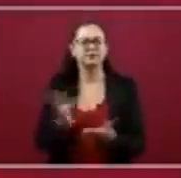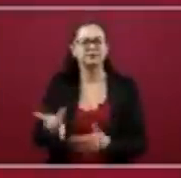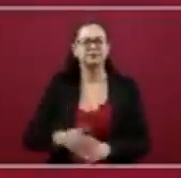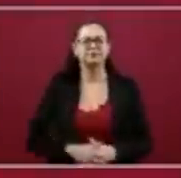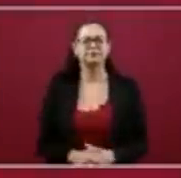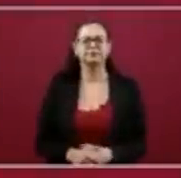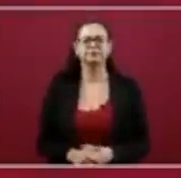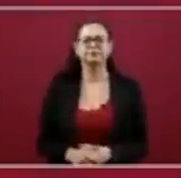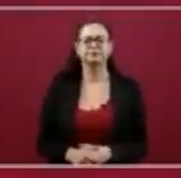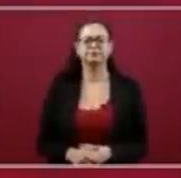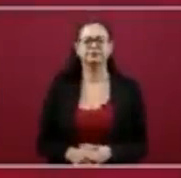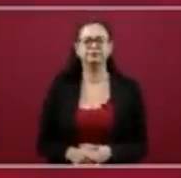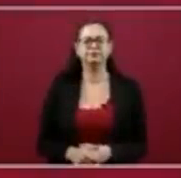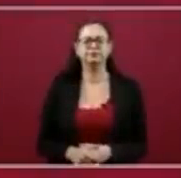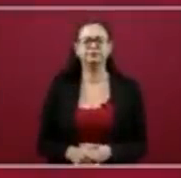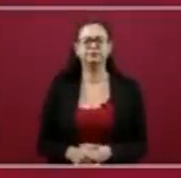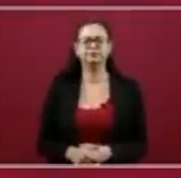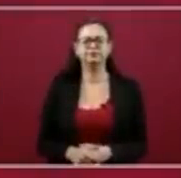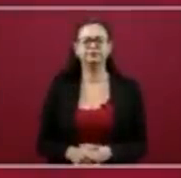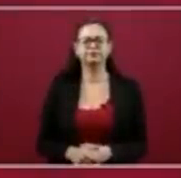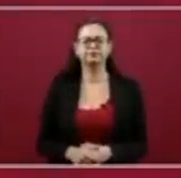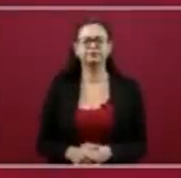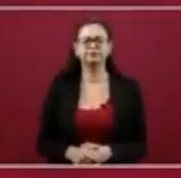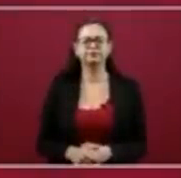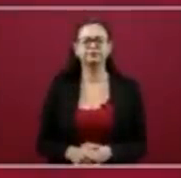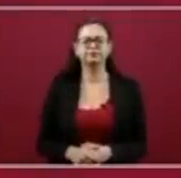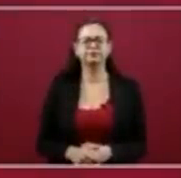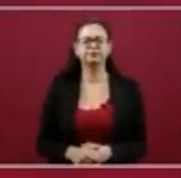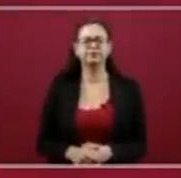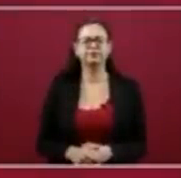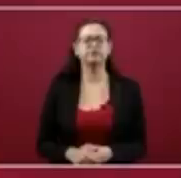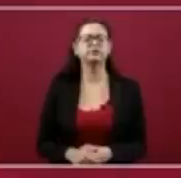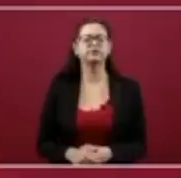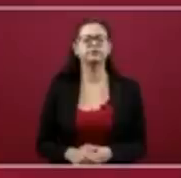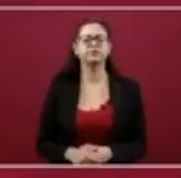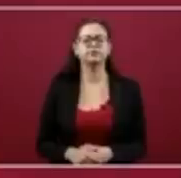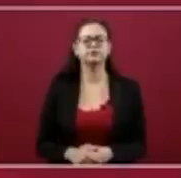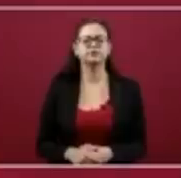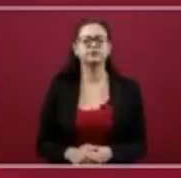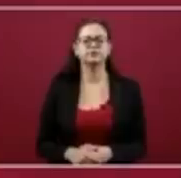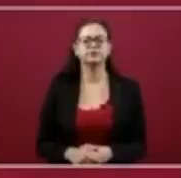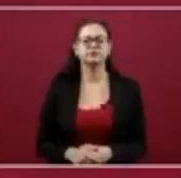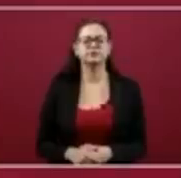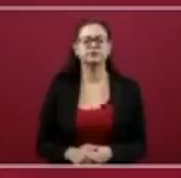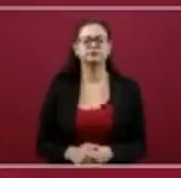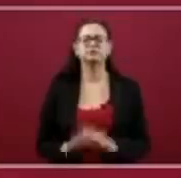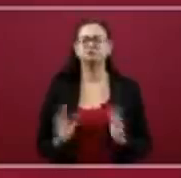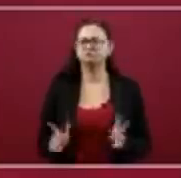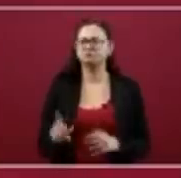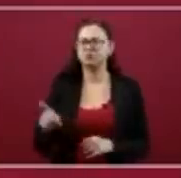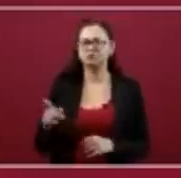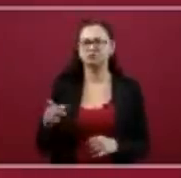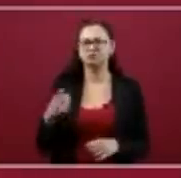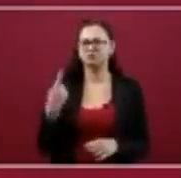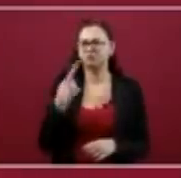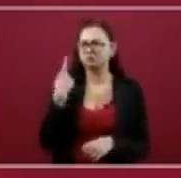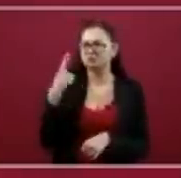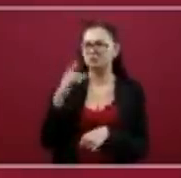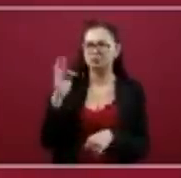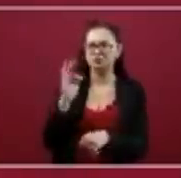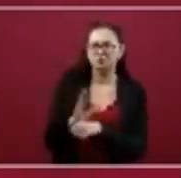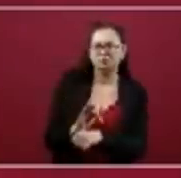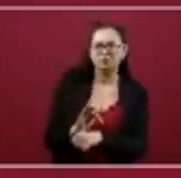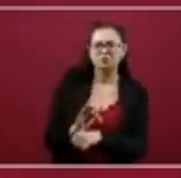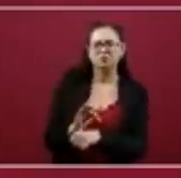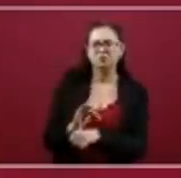Bueno, acerca de este recurso no tenemos todavía información, es